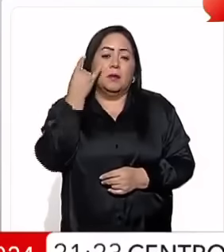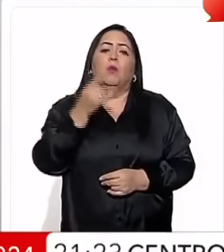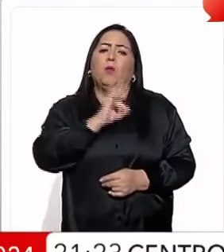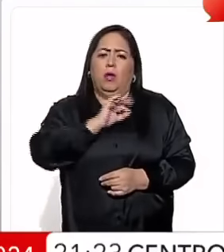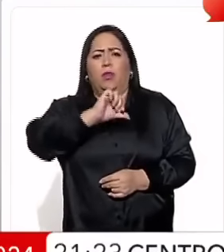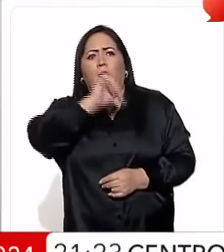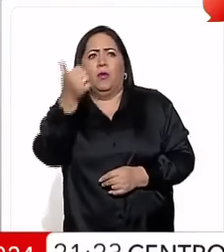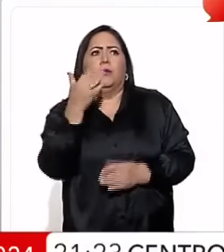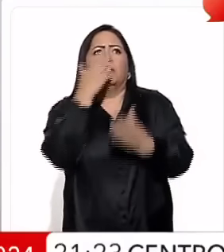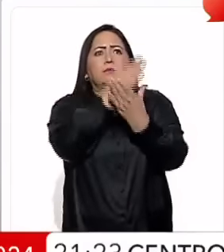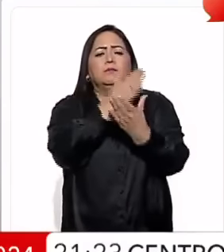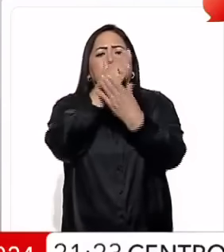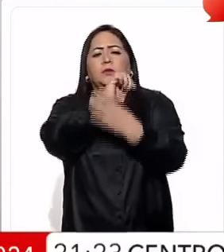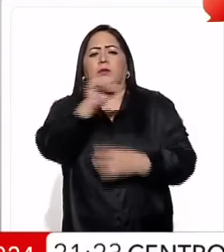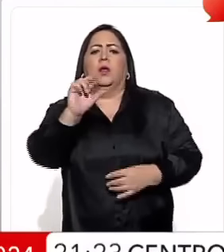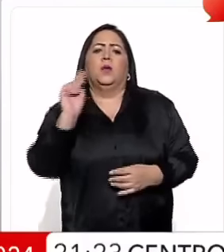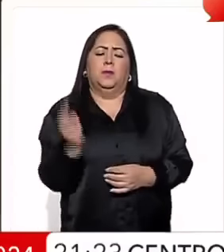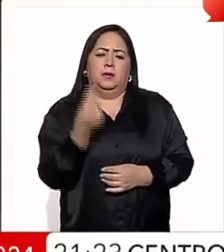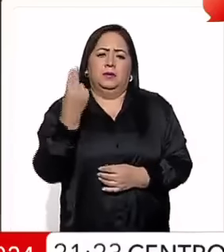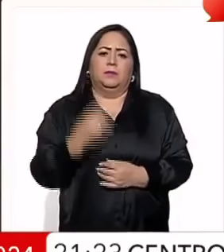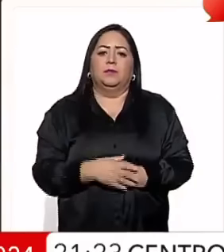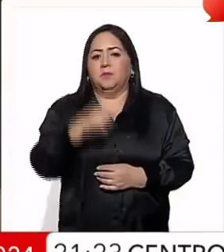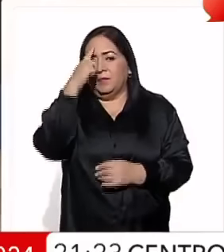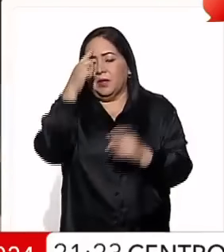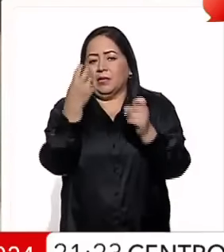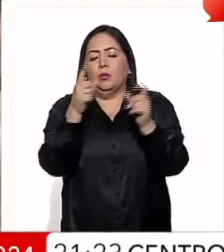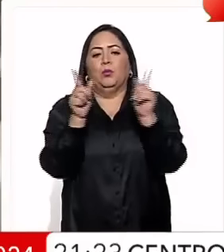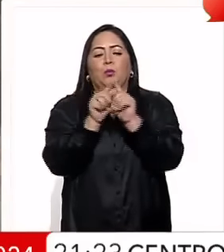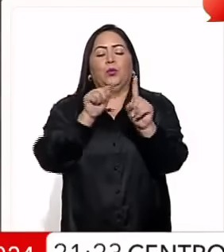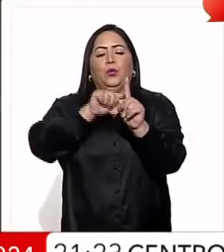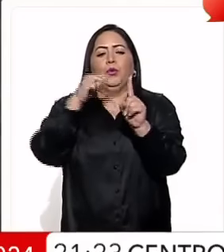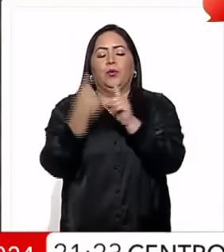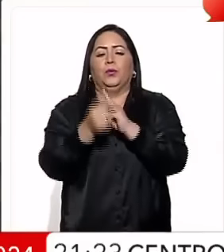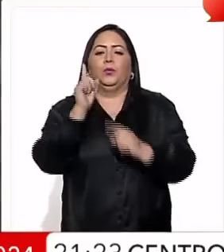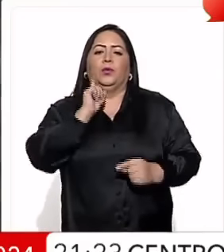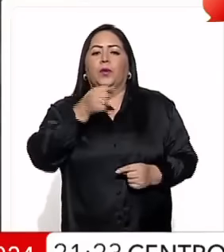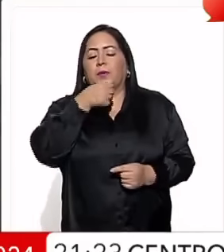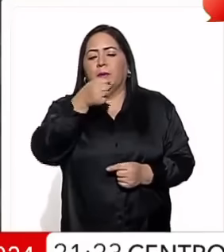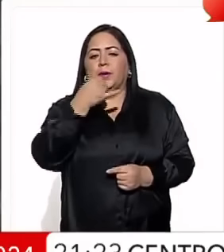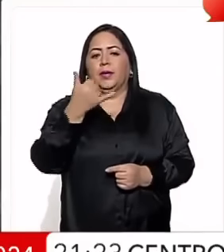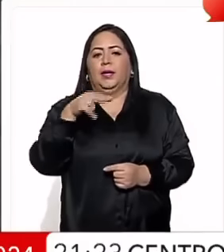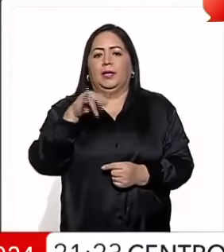visitar otras universidades. Para Punto de Referencia, Yanin Ruiz.